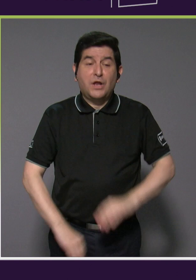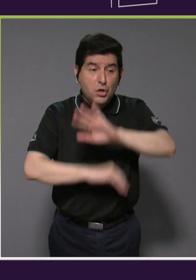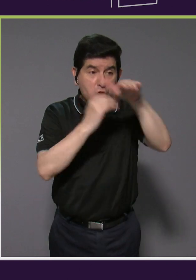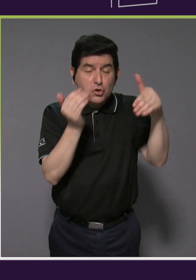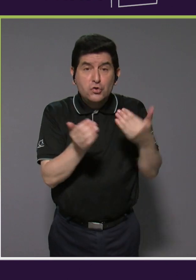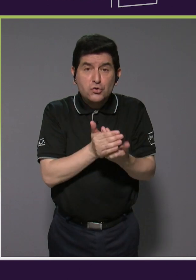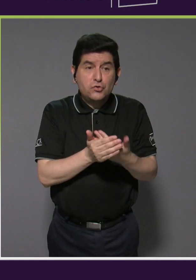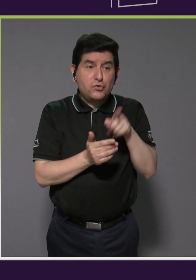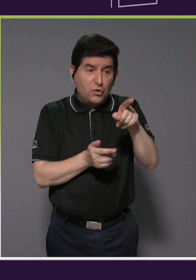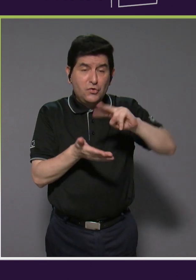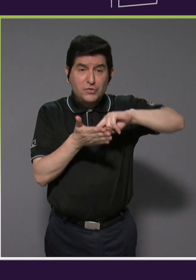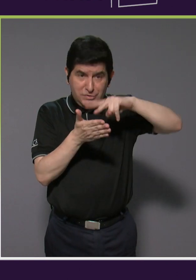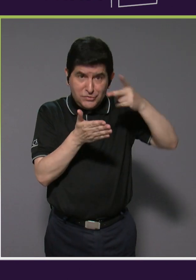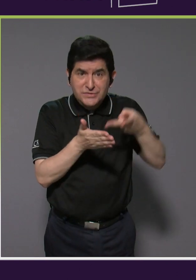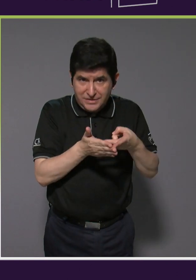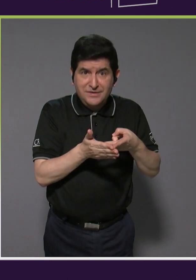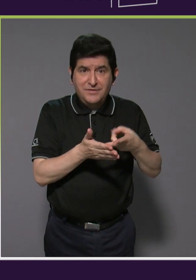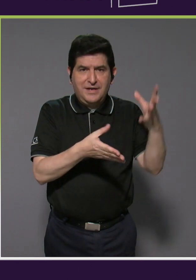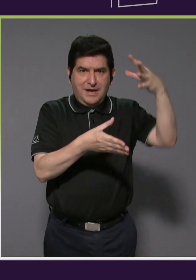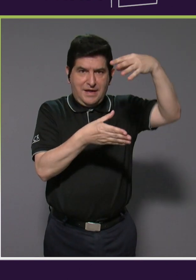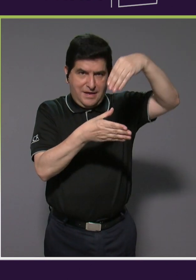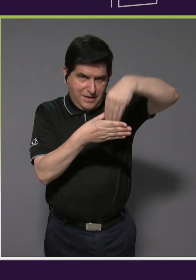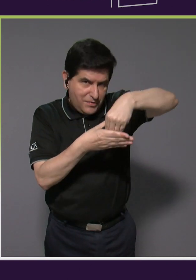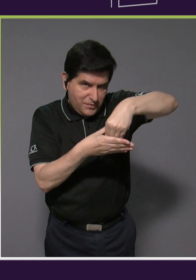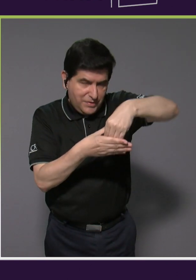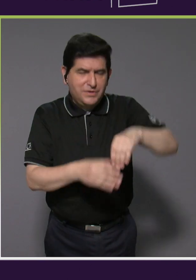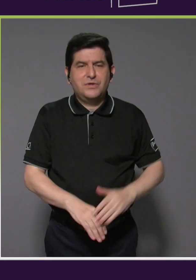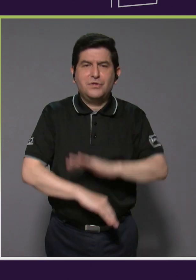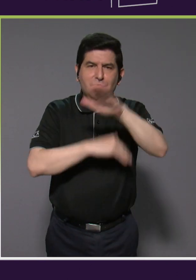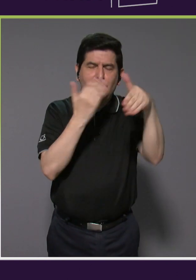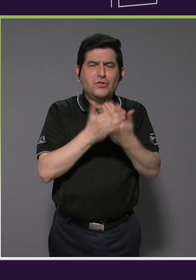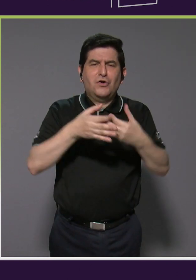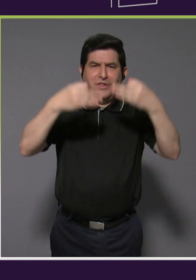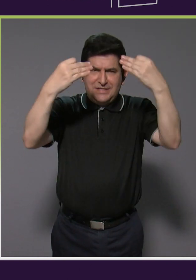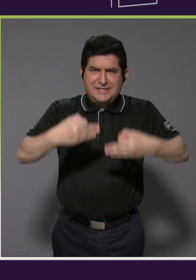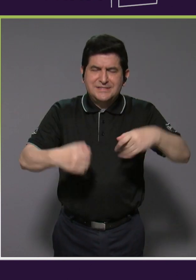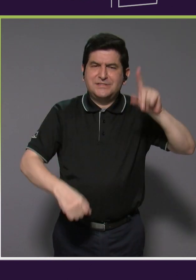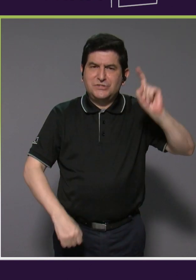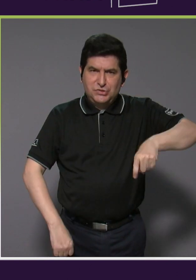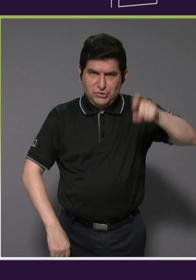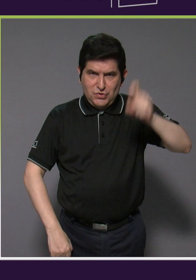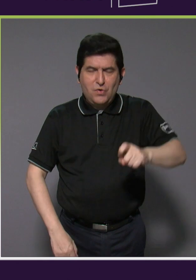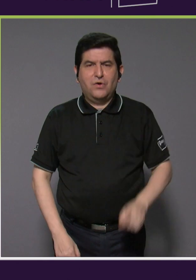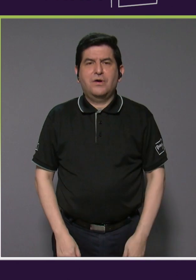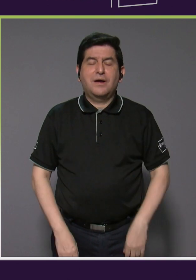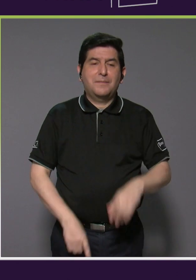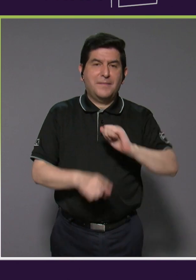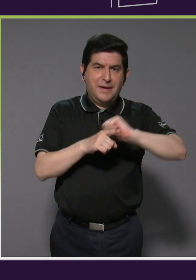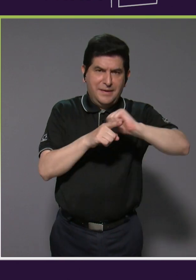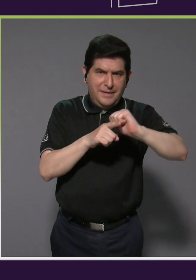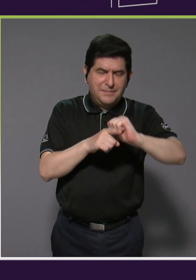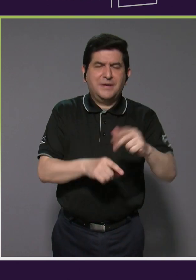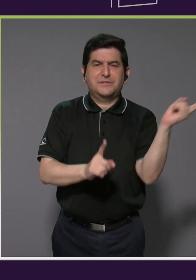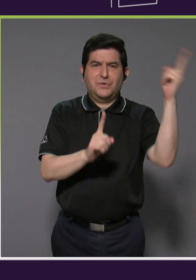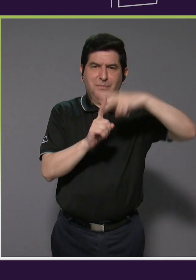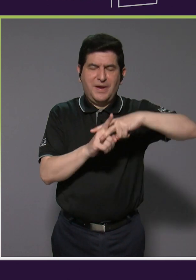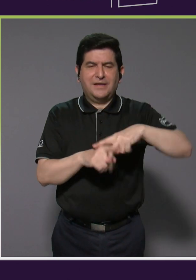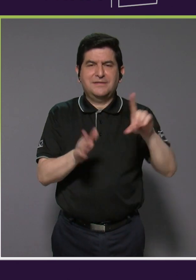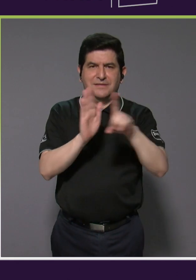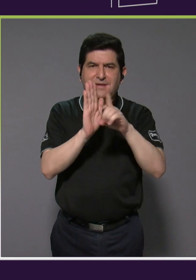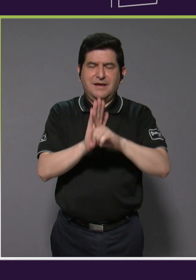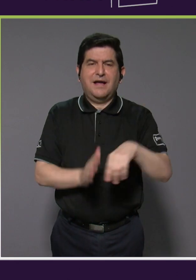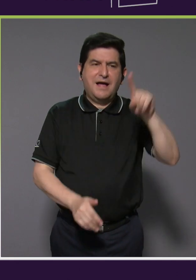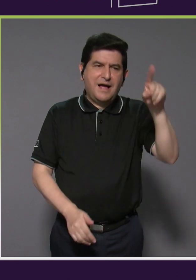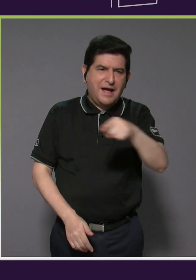lo que eso significa e implica de todas esas medidas que deben tomarse para el ejercicio de esos derechos, la eliminación